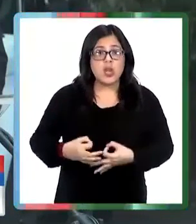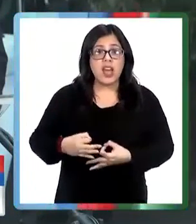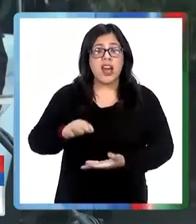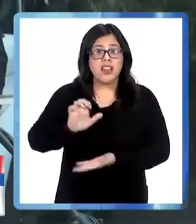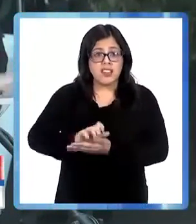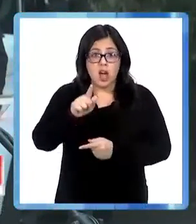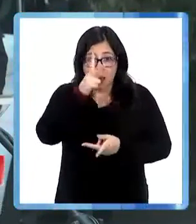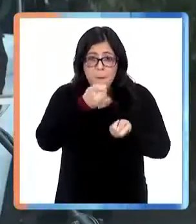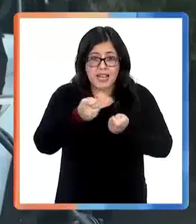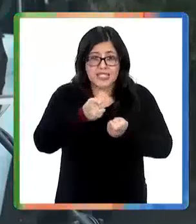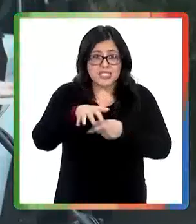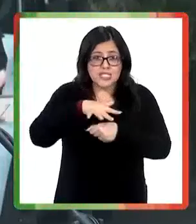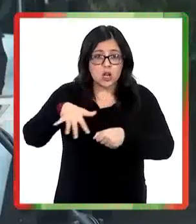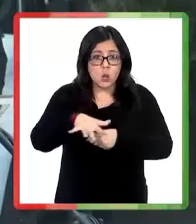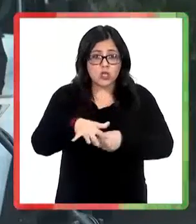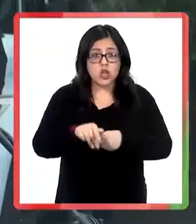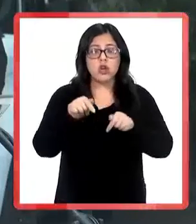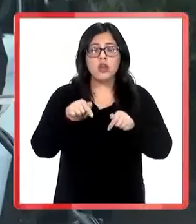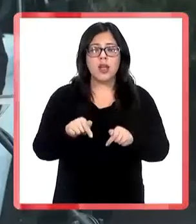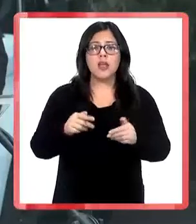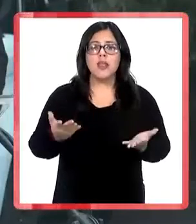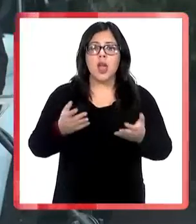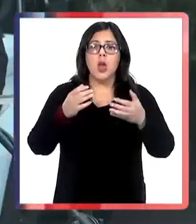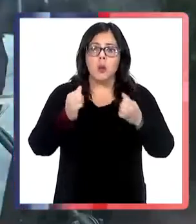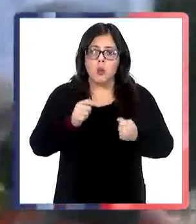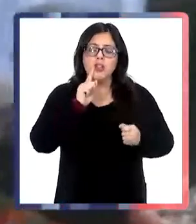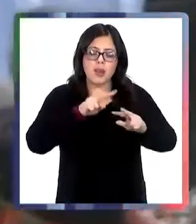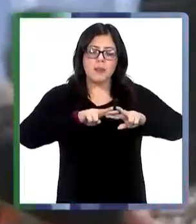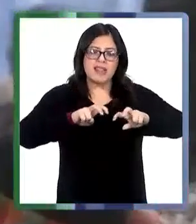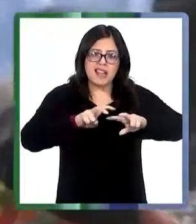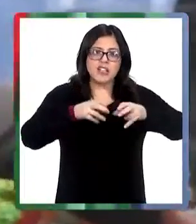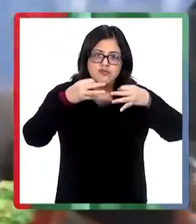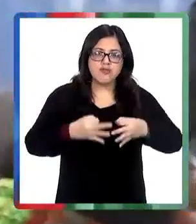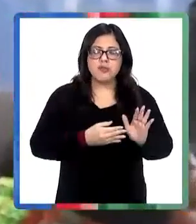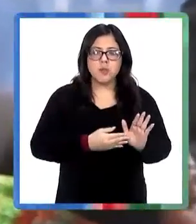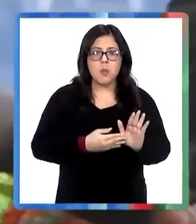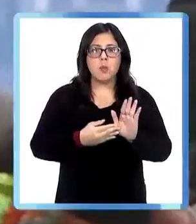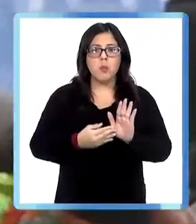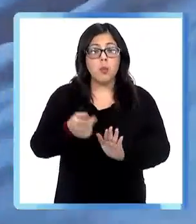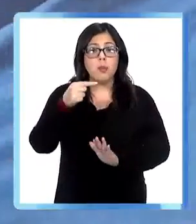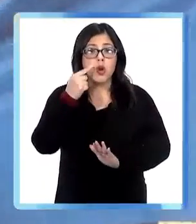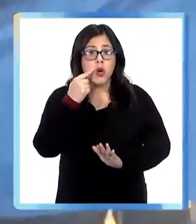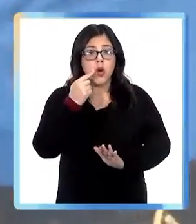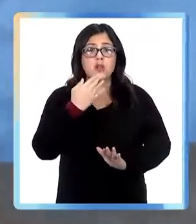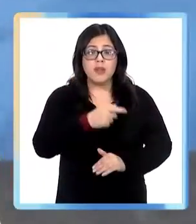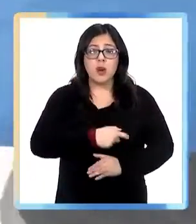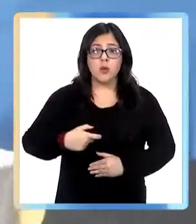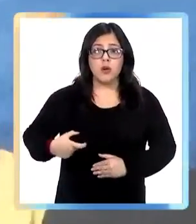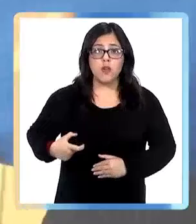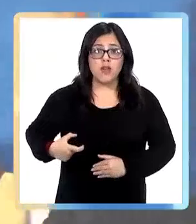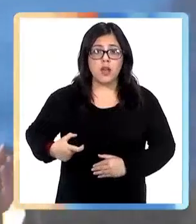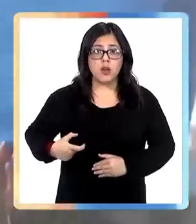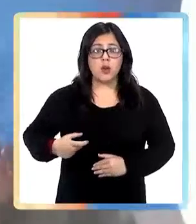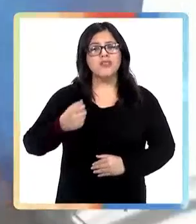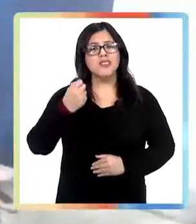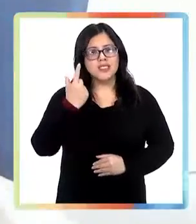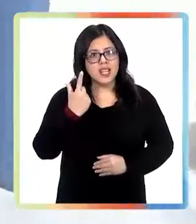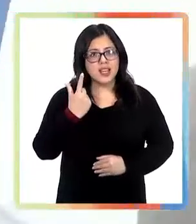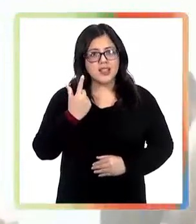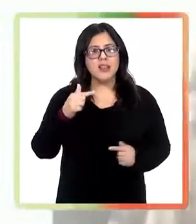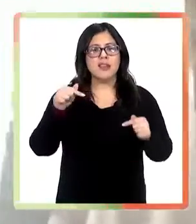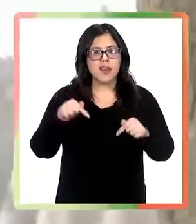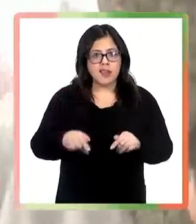por dichos de similares características, pueda cursar una investigación y dar cuenta. Pero también como